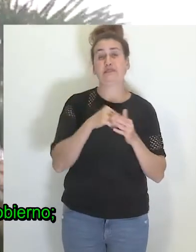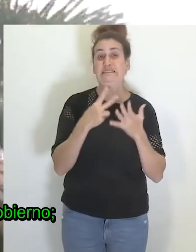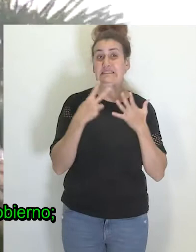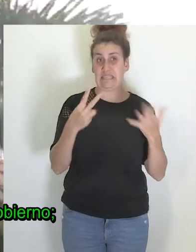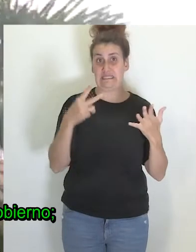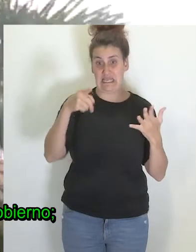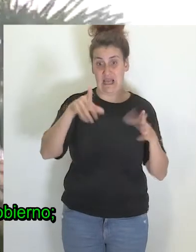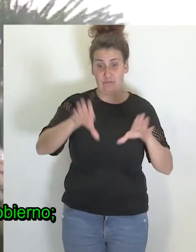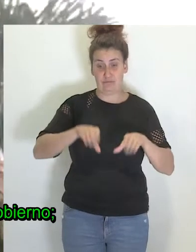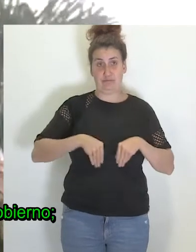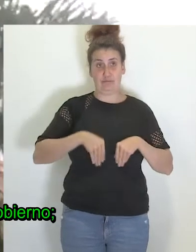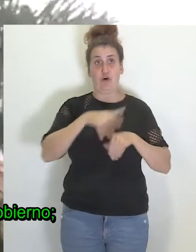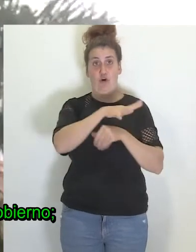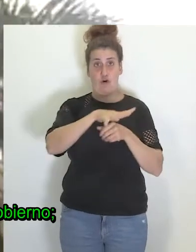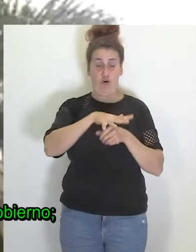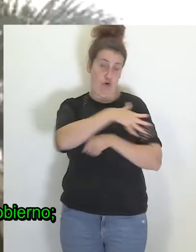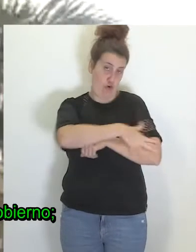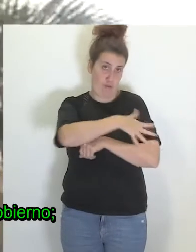2007 que asume este gobierno,